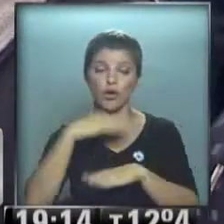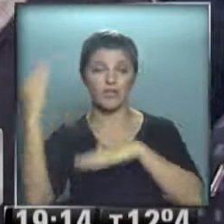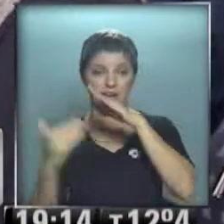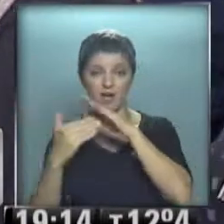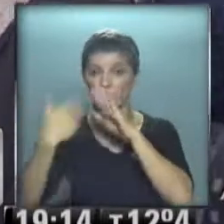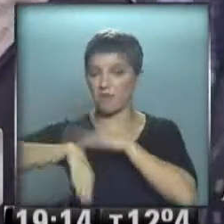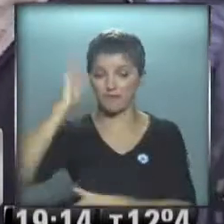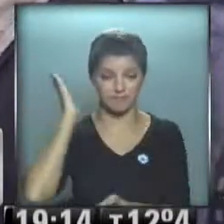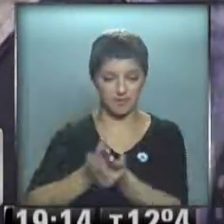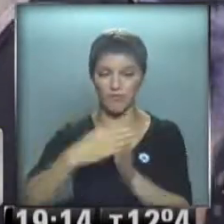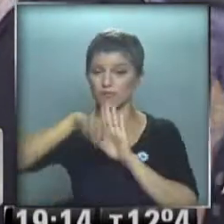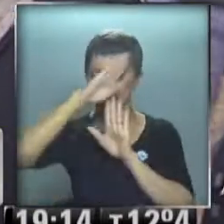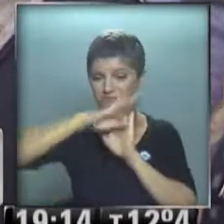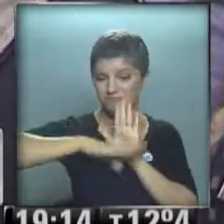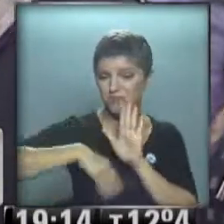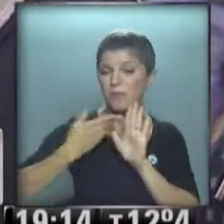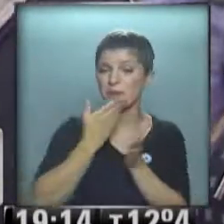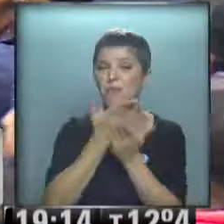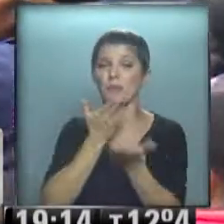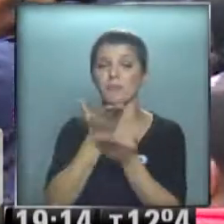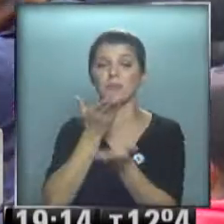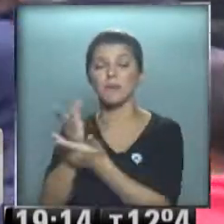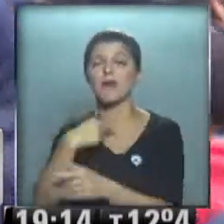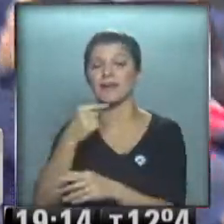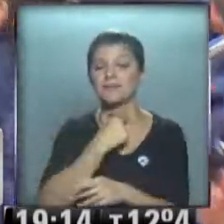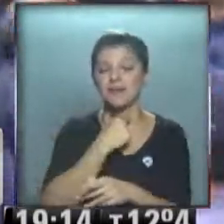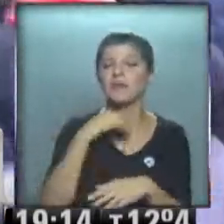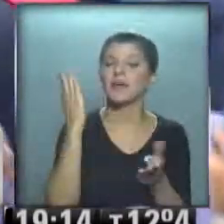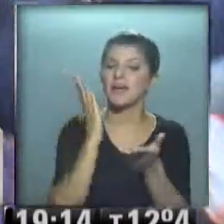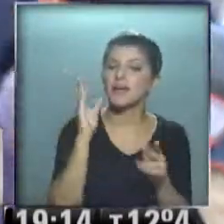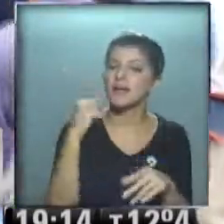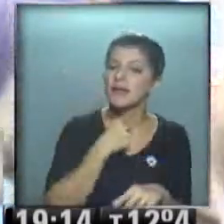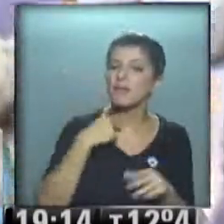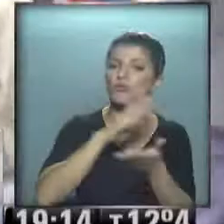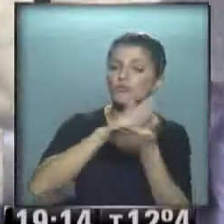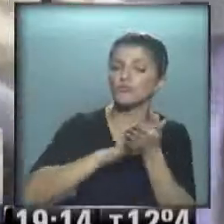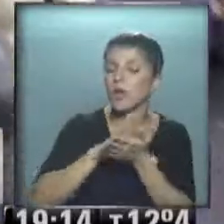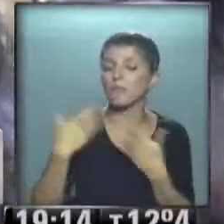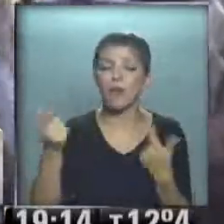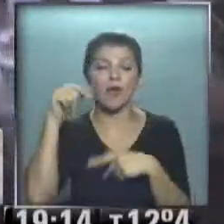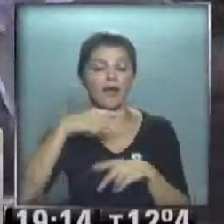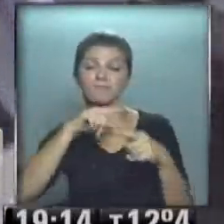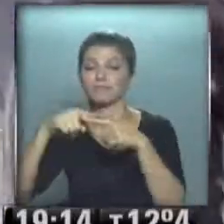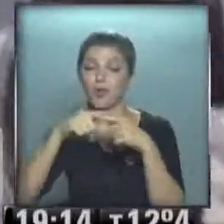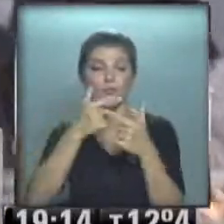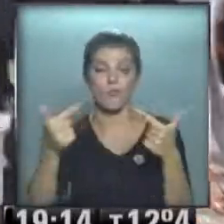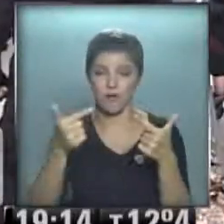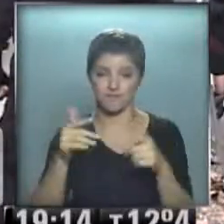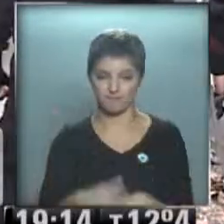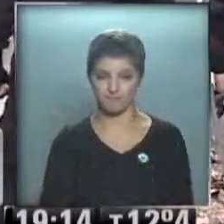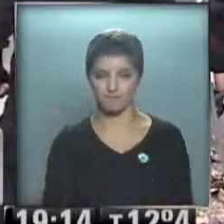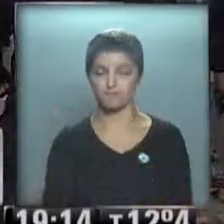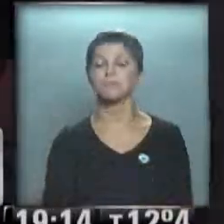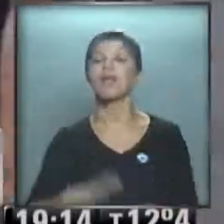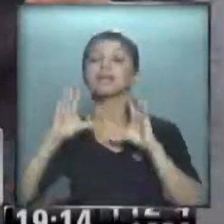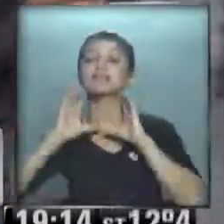una lista de un montón de reclamos que siempre tratamos de solucionar, tratamos de dialogar, pero lamentablemente los canales de diálogo se abren de esta manera. El secretario